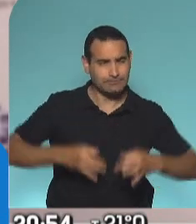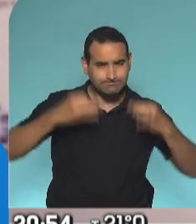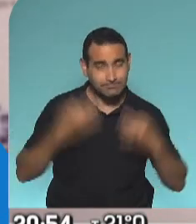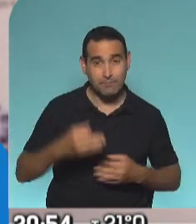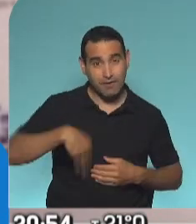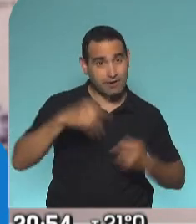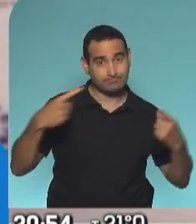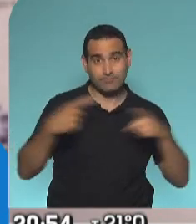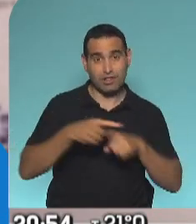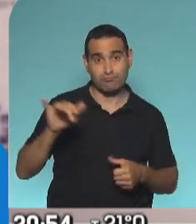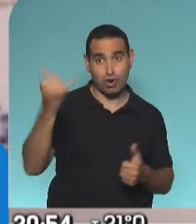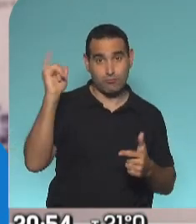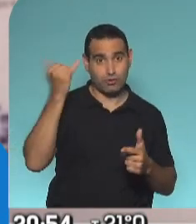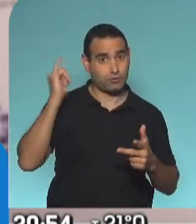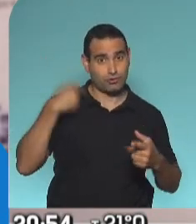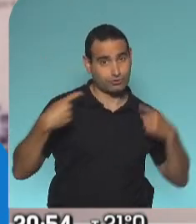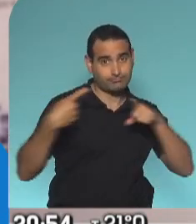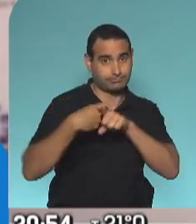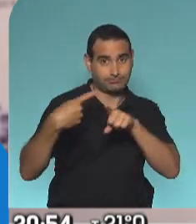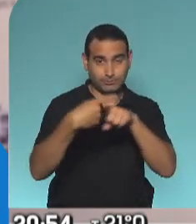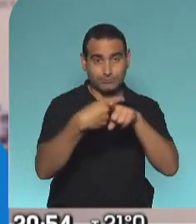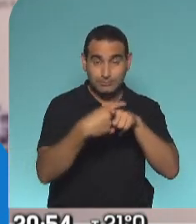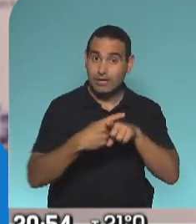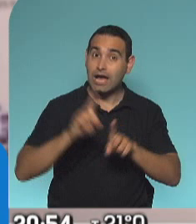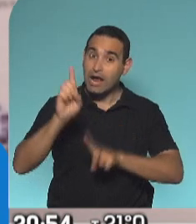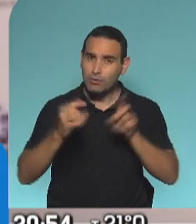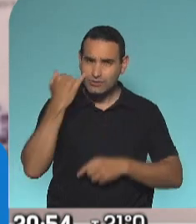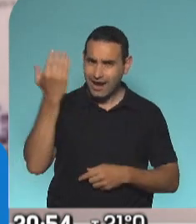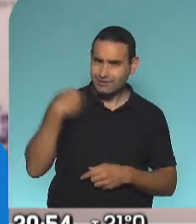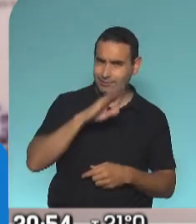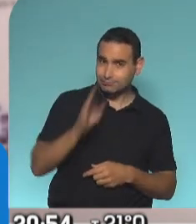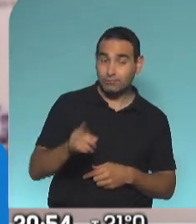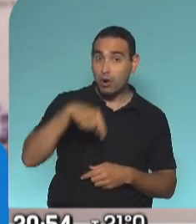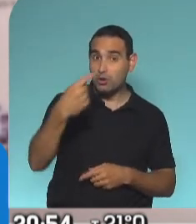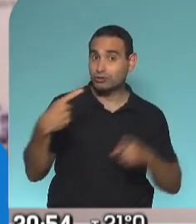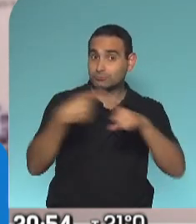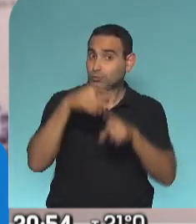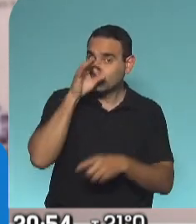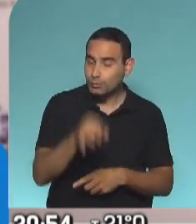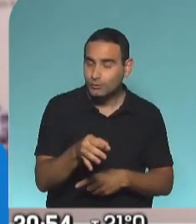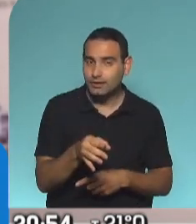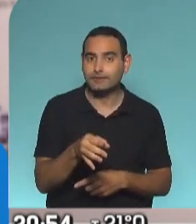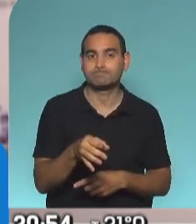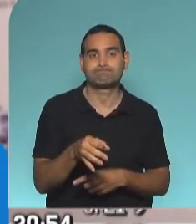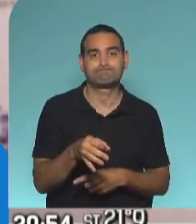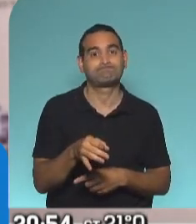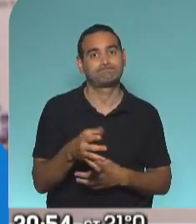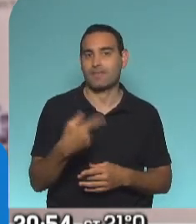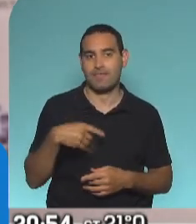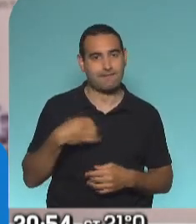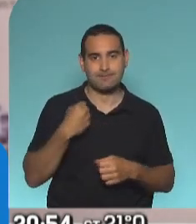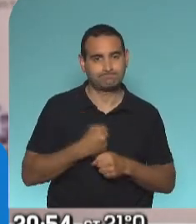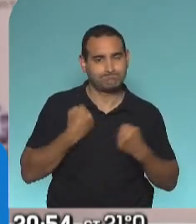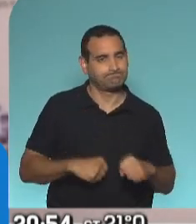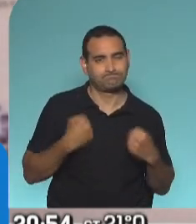voy a enfrentarme a los mejores jugadores del mundo, a los cuales a algunos le gané y a otros no les he ganado. Entonces tengo que trabajar